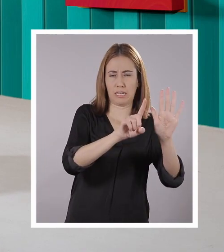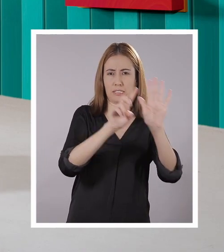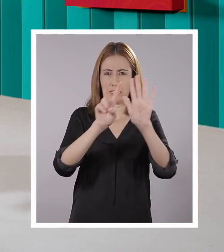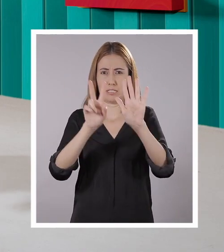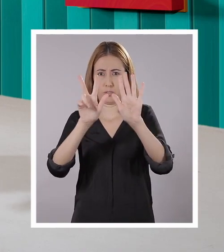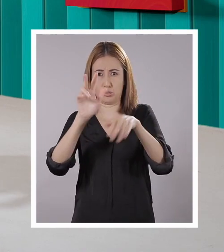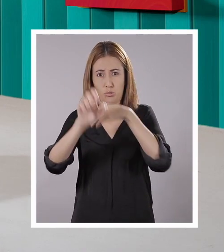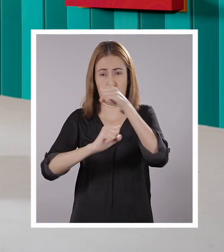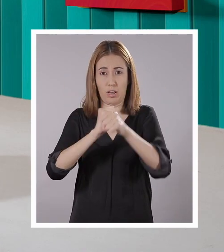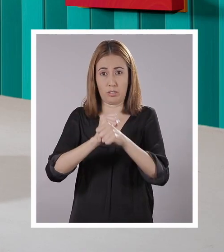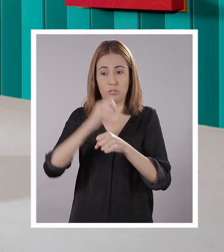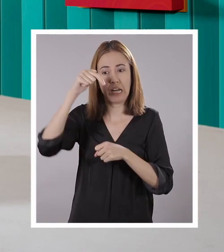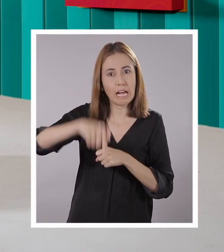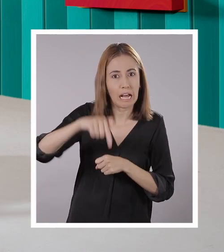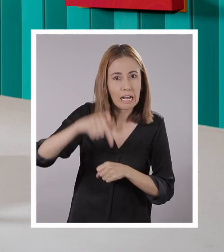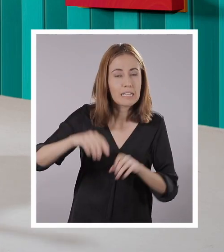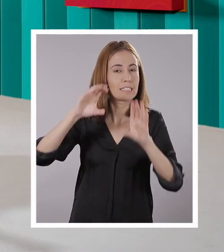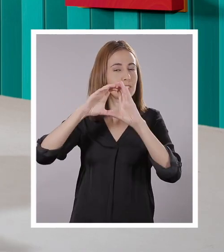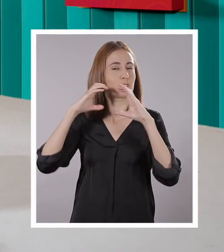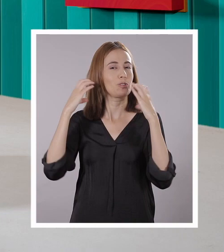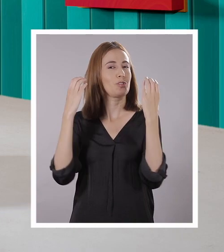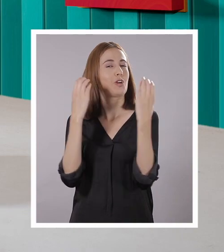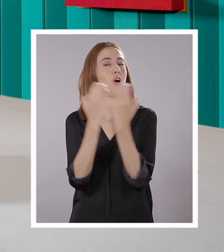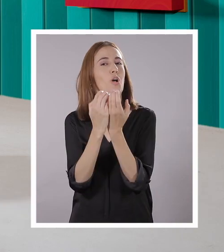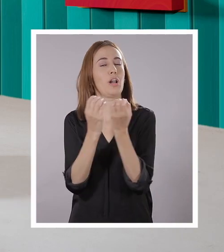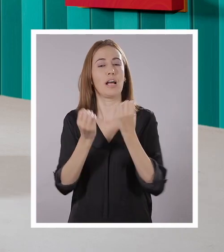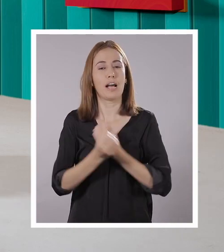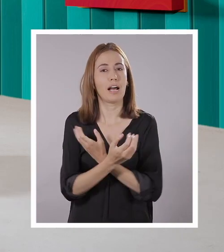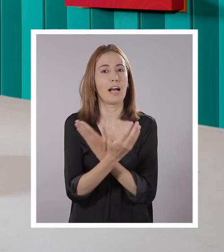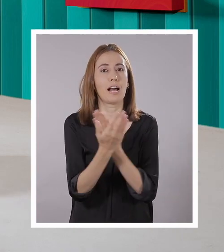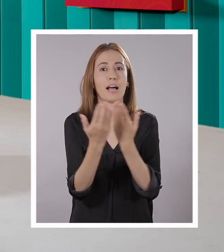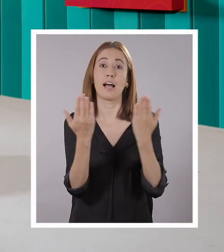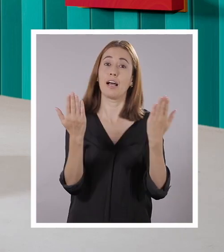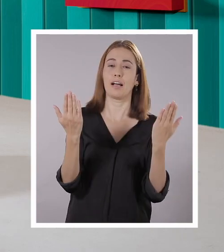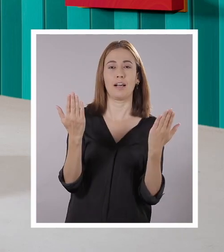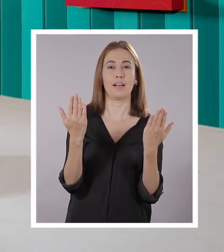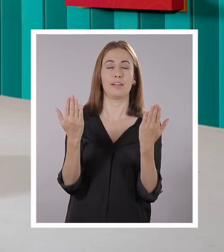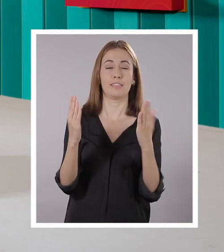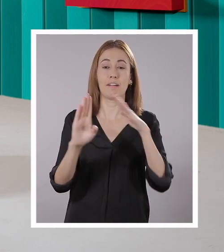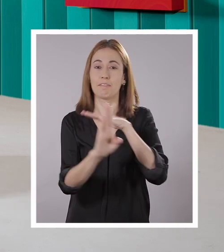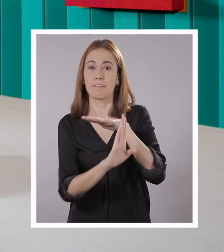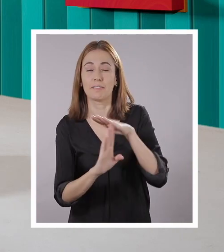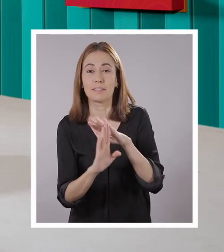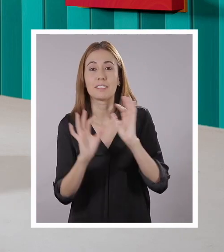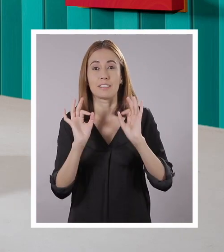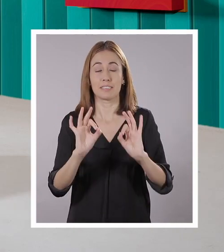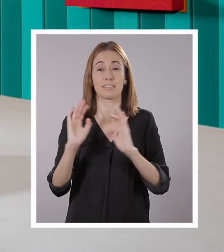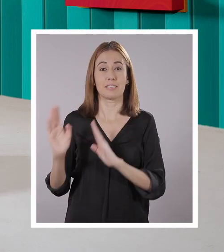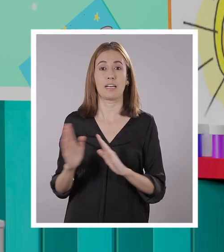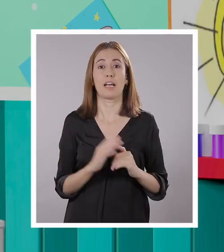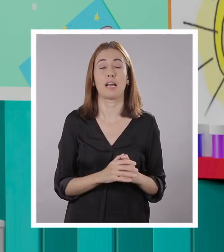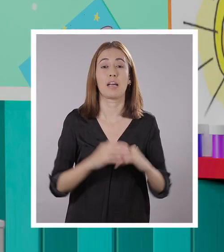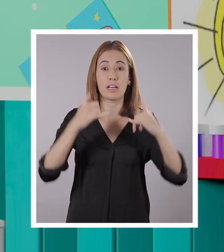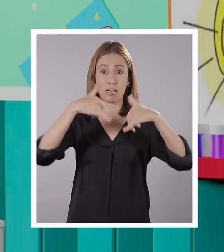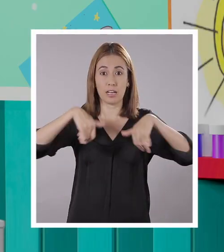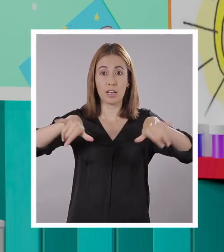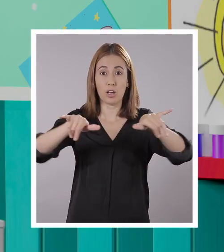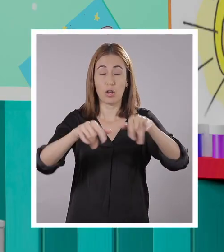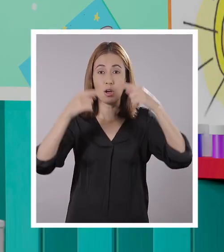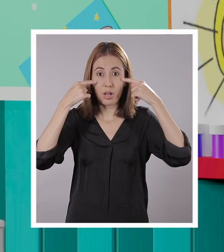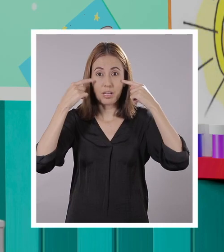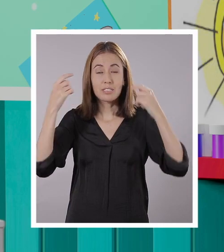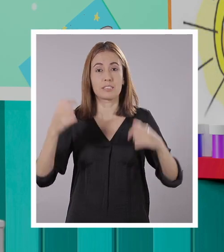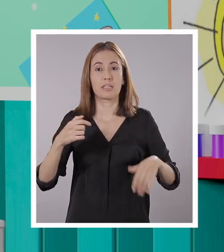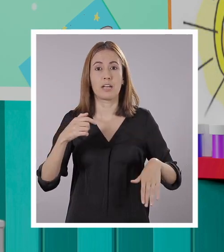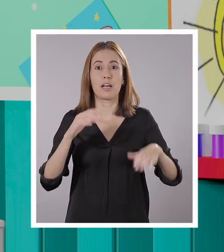6, 7 y 8 años, este es tu programa, la franja elemental, mi querido Watson. ¿Y